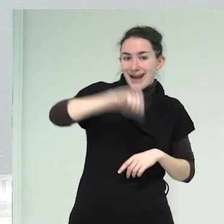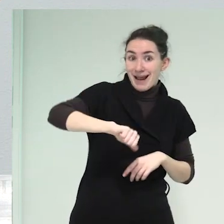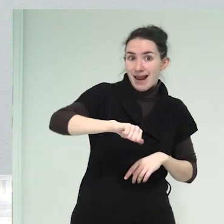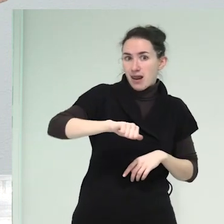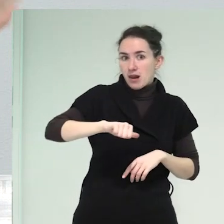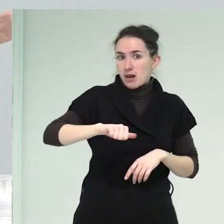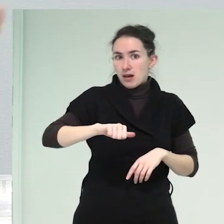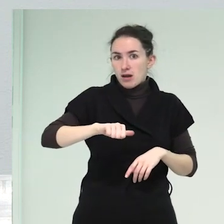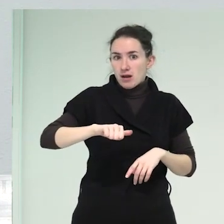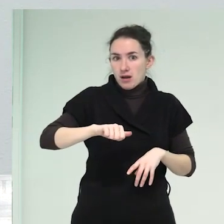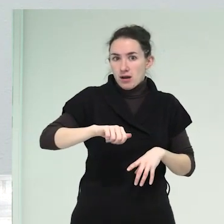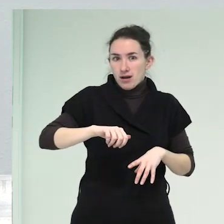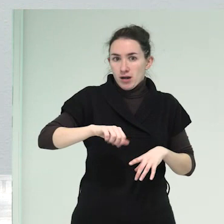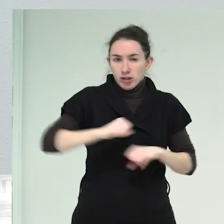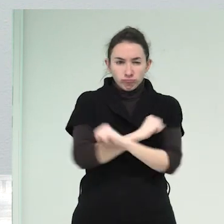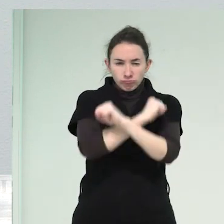donde